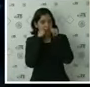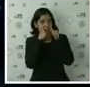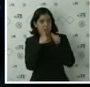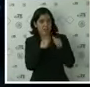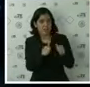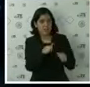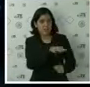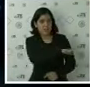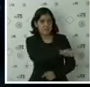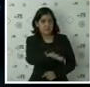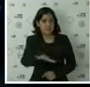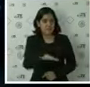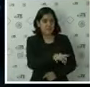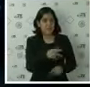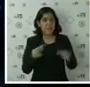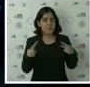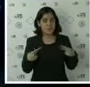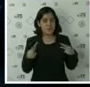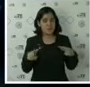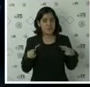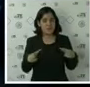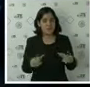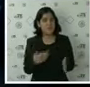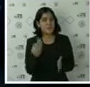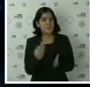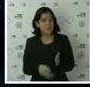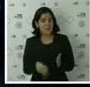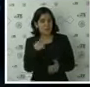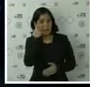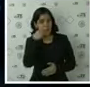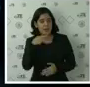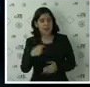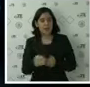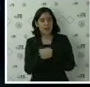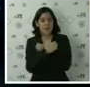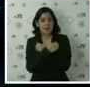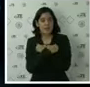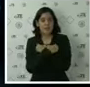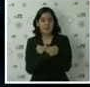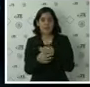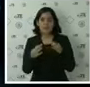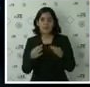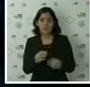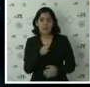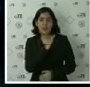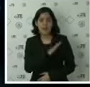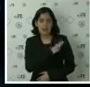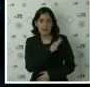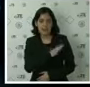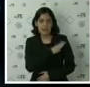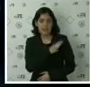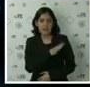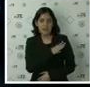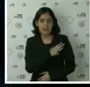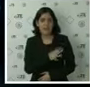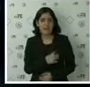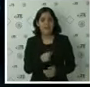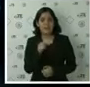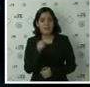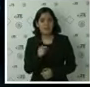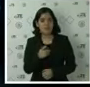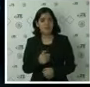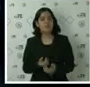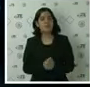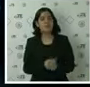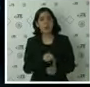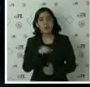que necesita esos recursos para que se les brinde una educación completa y de calidad. Referente al círculo familiar,